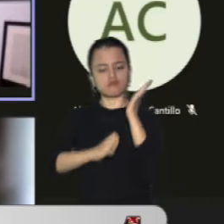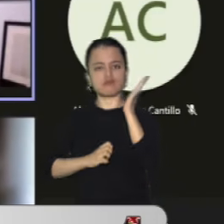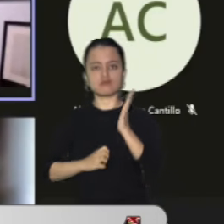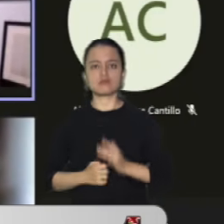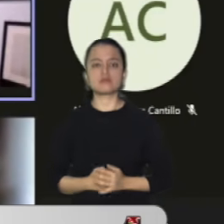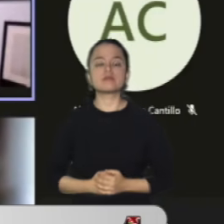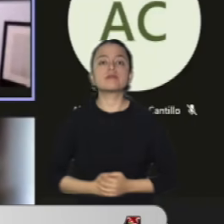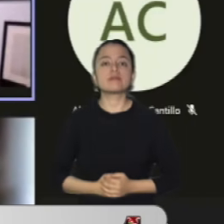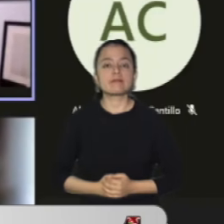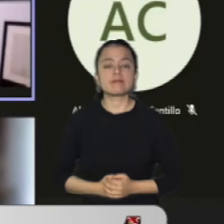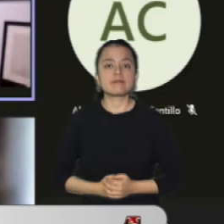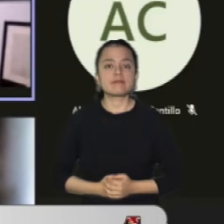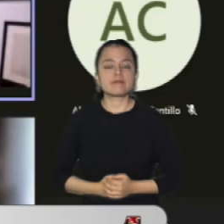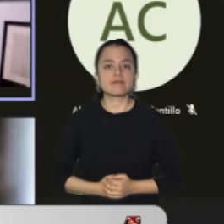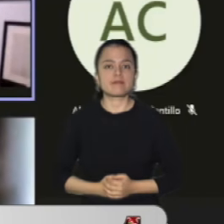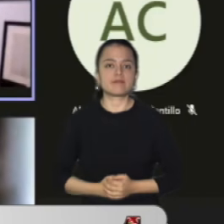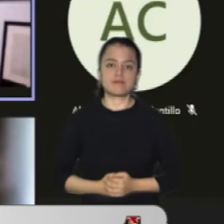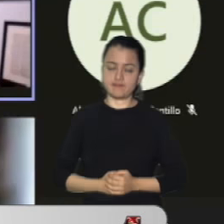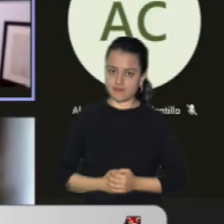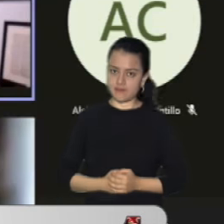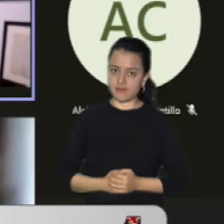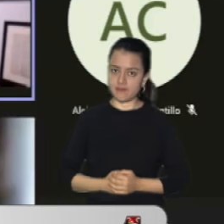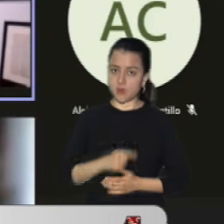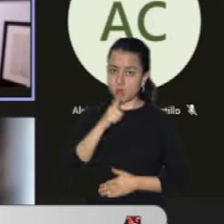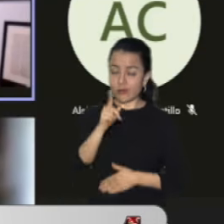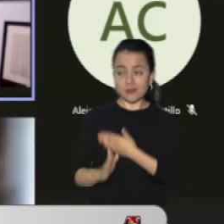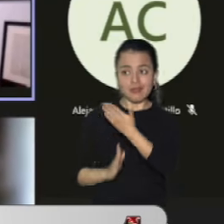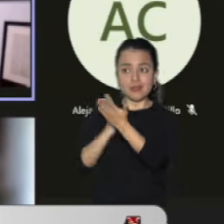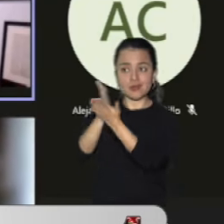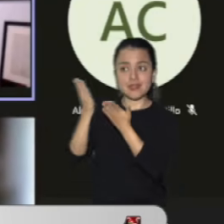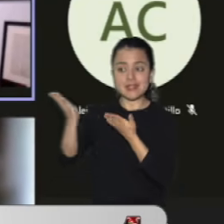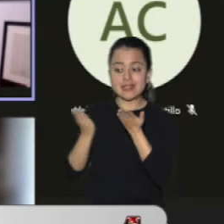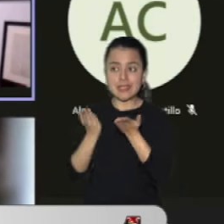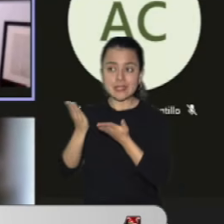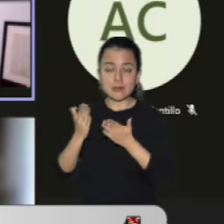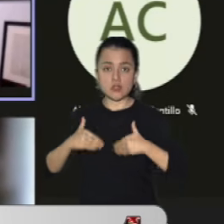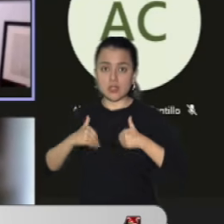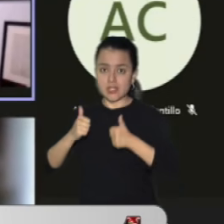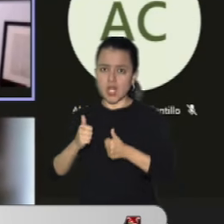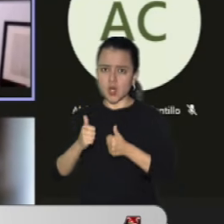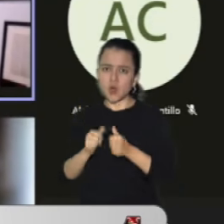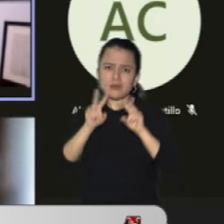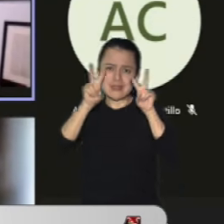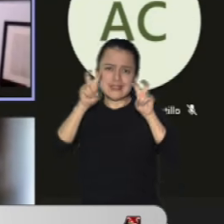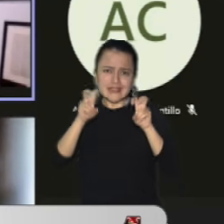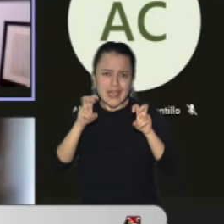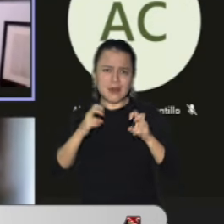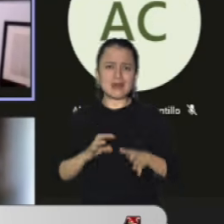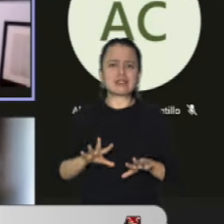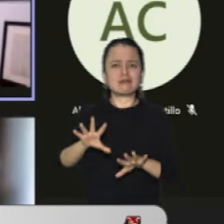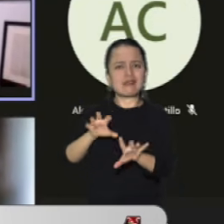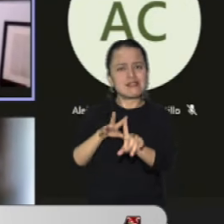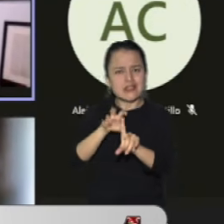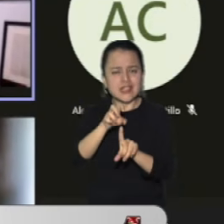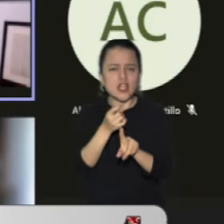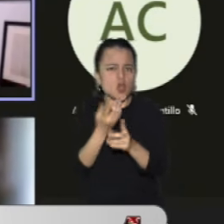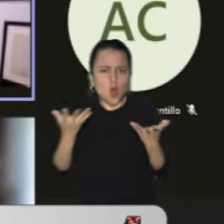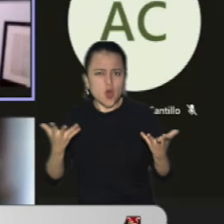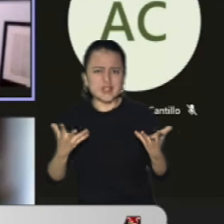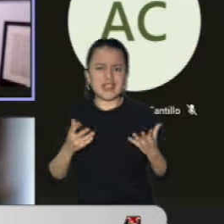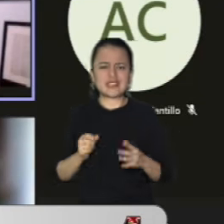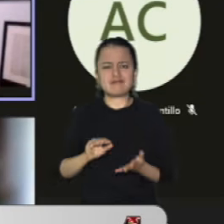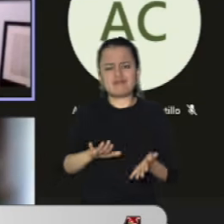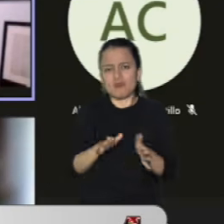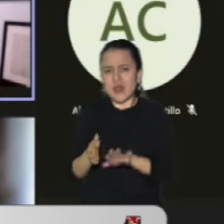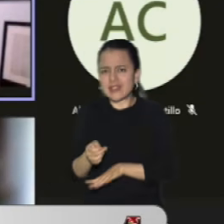enfermedad en fase terminal para acceder a los servicios de salud asociados a la muerte, conocidos como eutanasia,